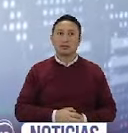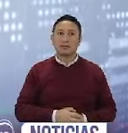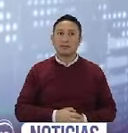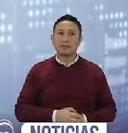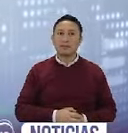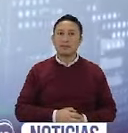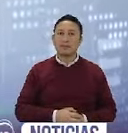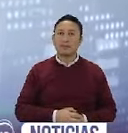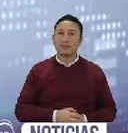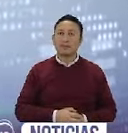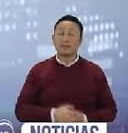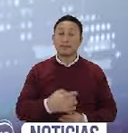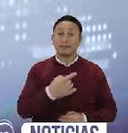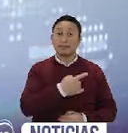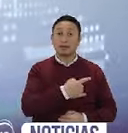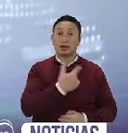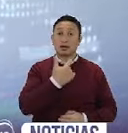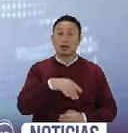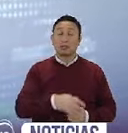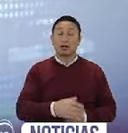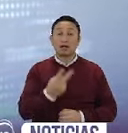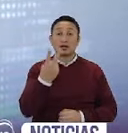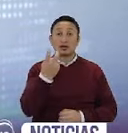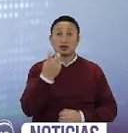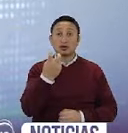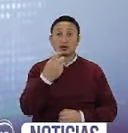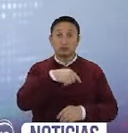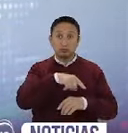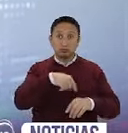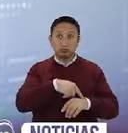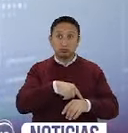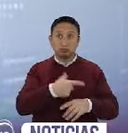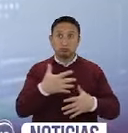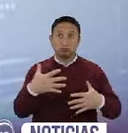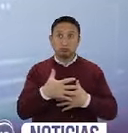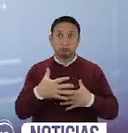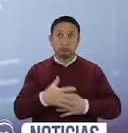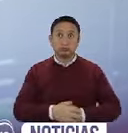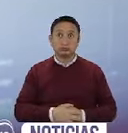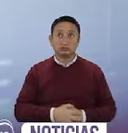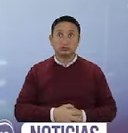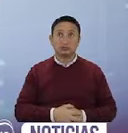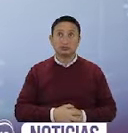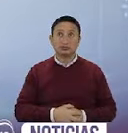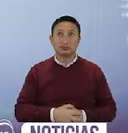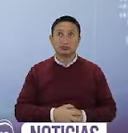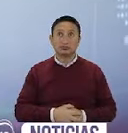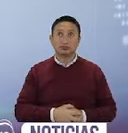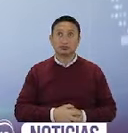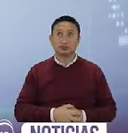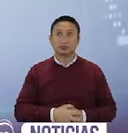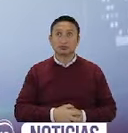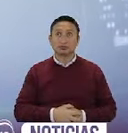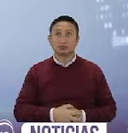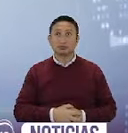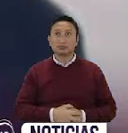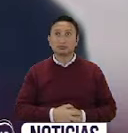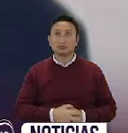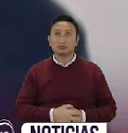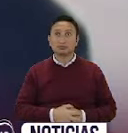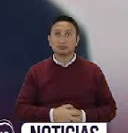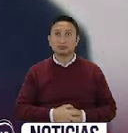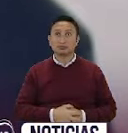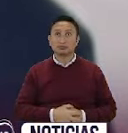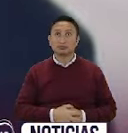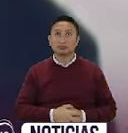Fueron 12 horas de terror. ¡Ahí no ven nada! ¡Ahí no ven nada! ¡No! ¡Ahí no ven nada! ¡No me han secuestrado aquí! ¡No ven nada!